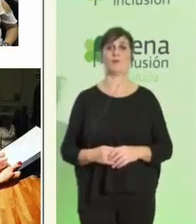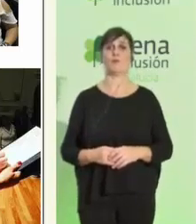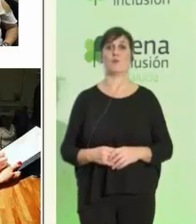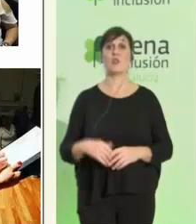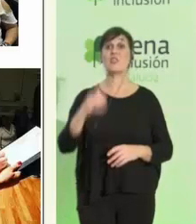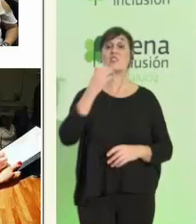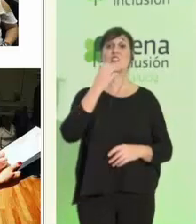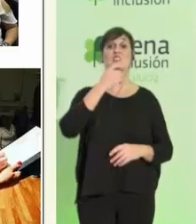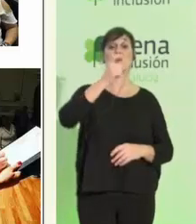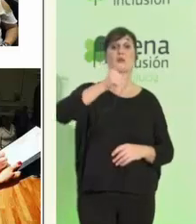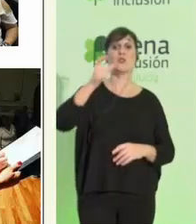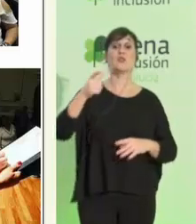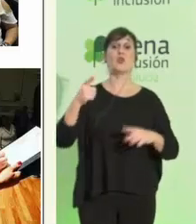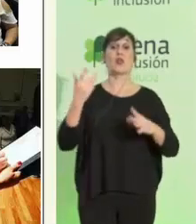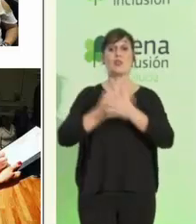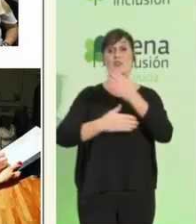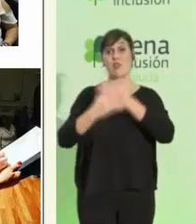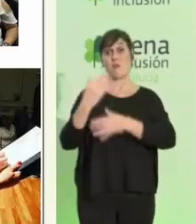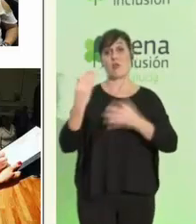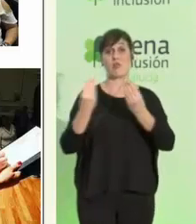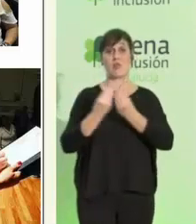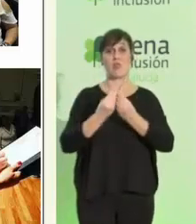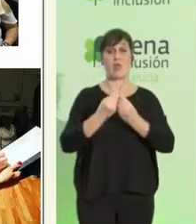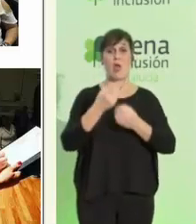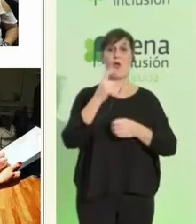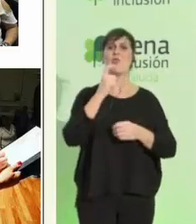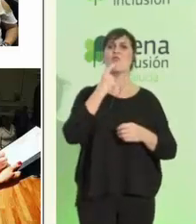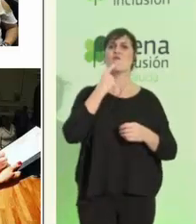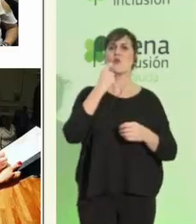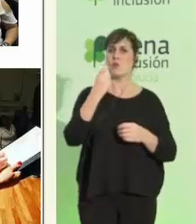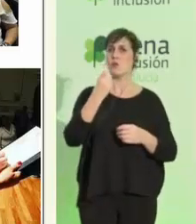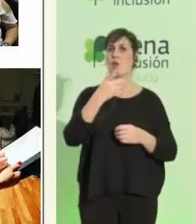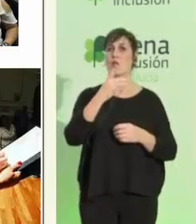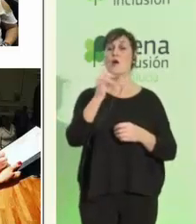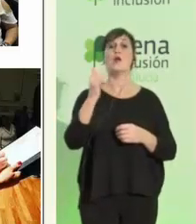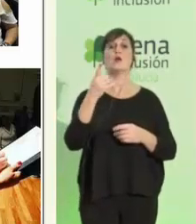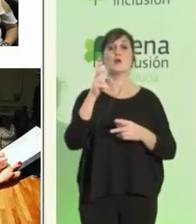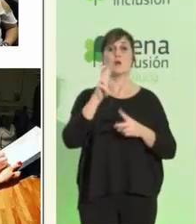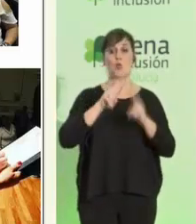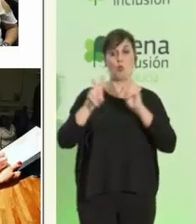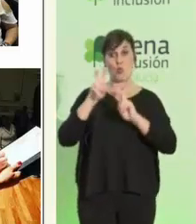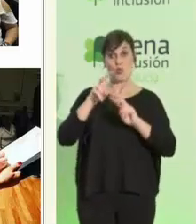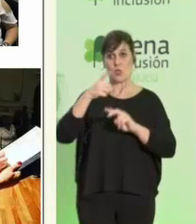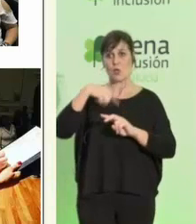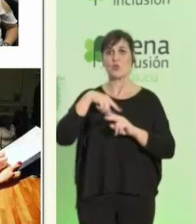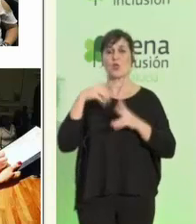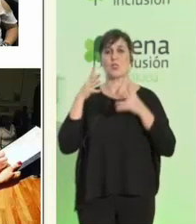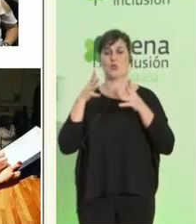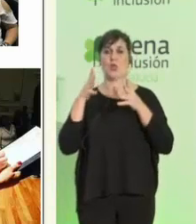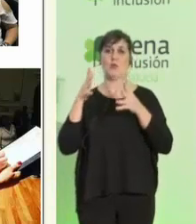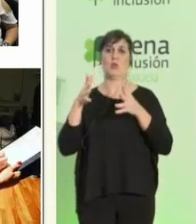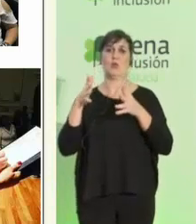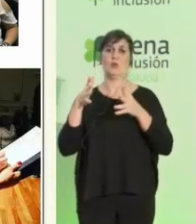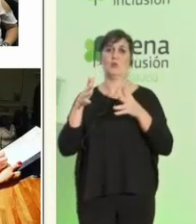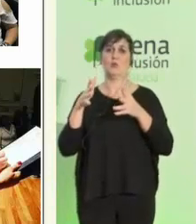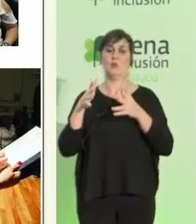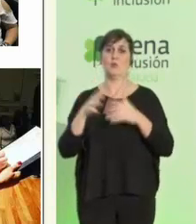Si las personas discapacitadas tienen dificultades, nos busca nuestro asesoramiento